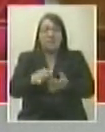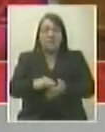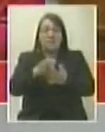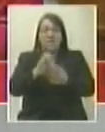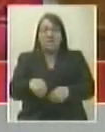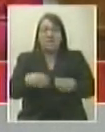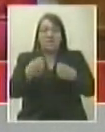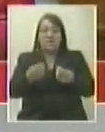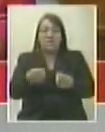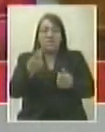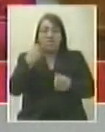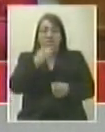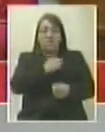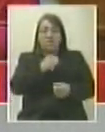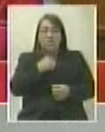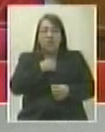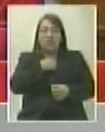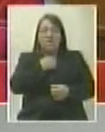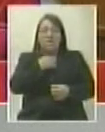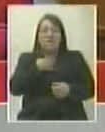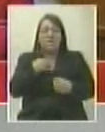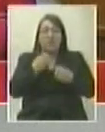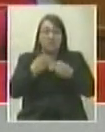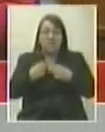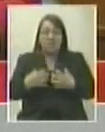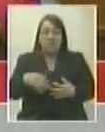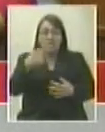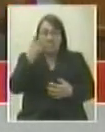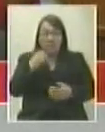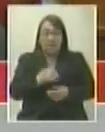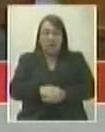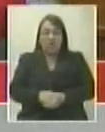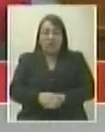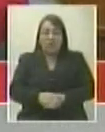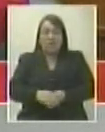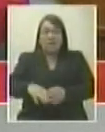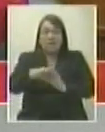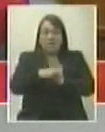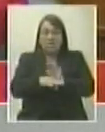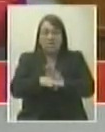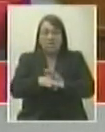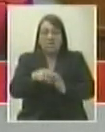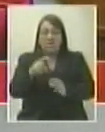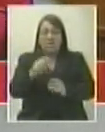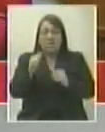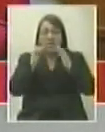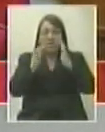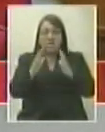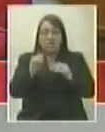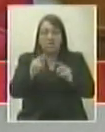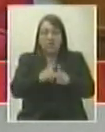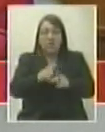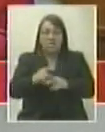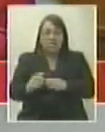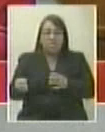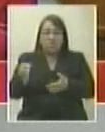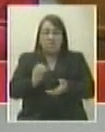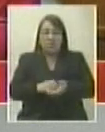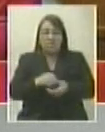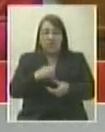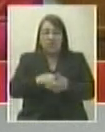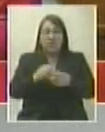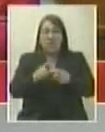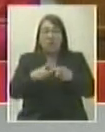serán trasladados por el Ministerio de Salud para el fondo de atención y adicionalmente en